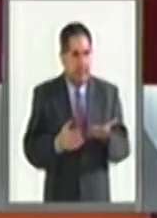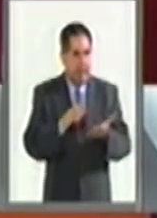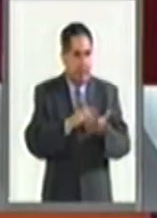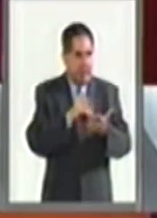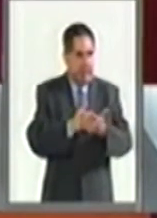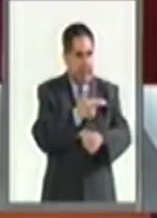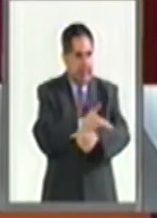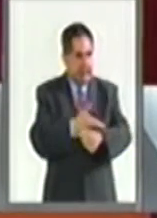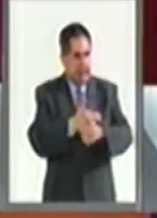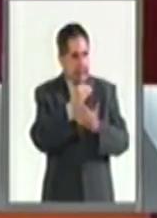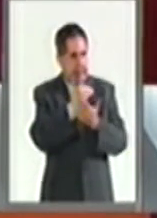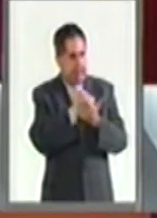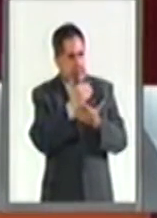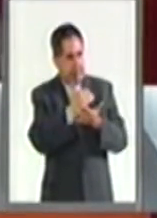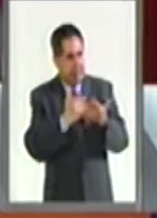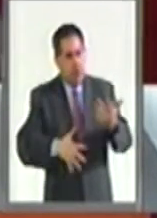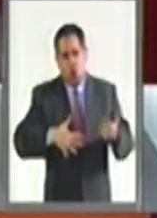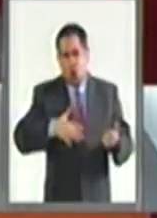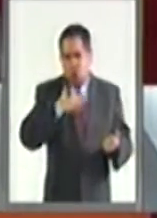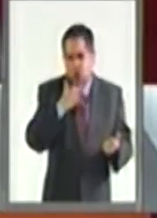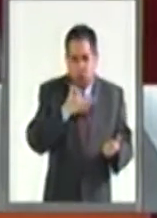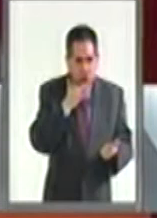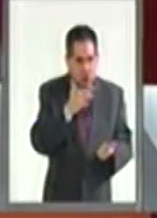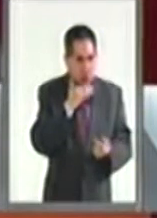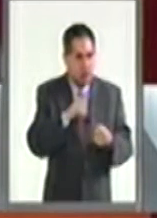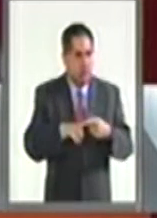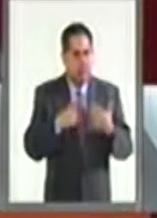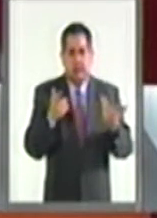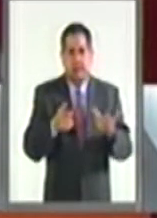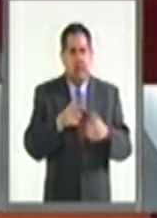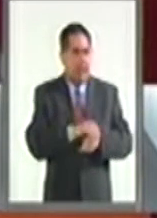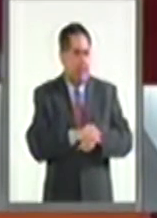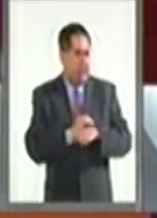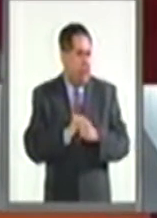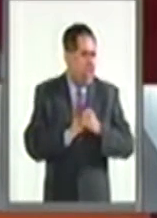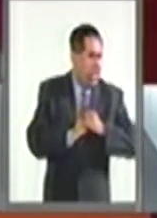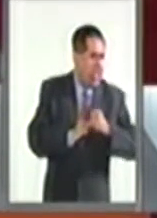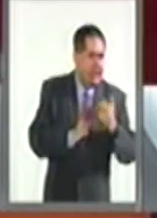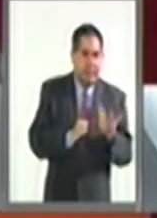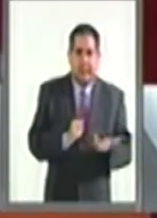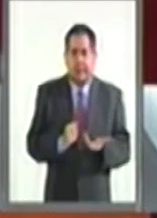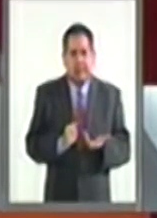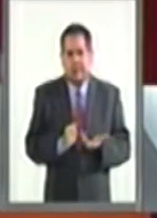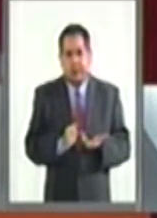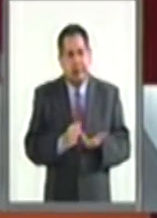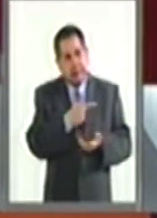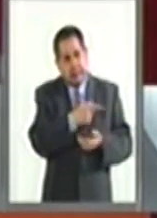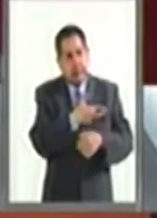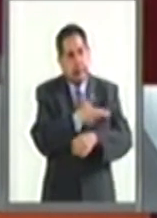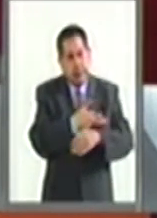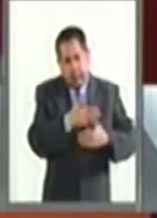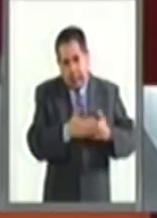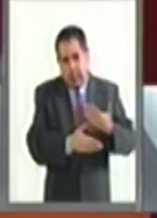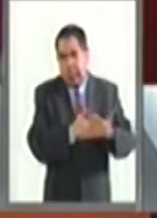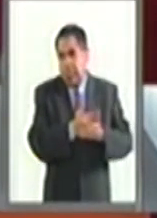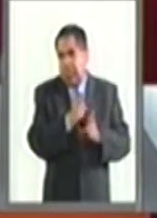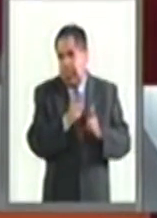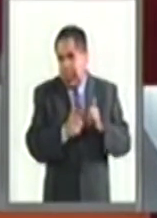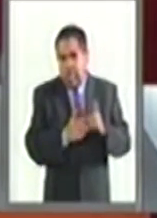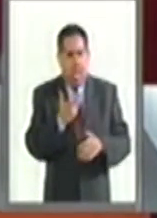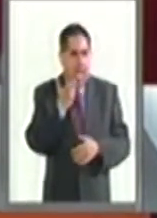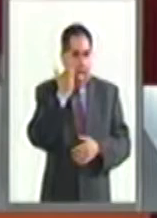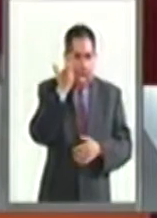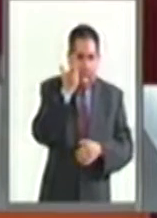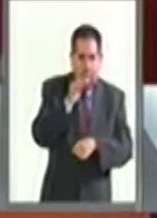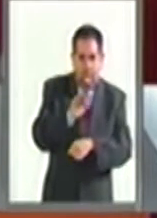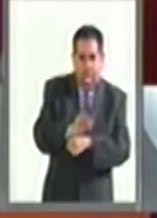burocracia, la corrupción y el amiguismo vuelven los procesos lentos,